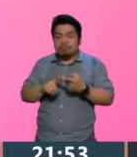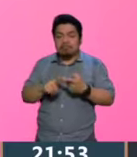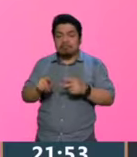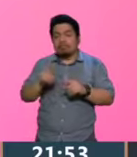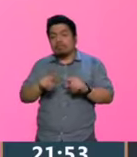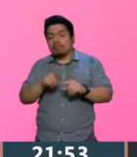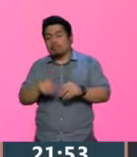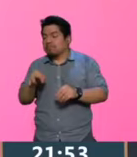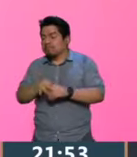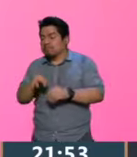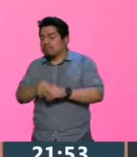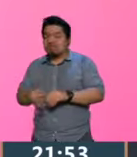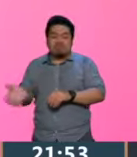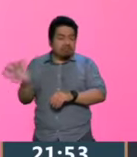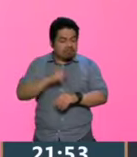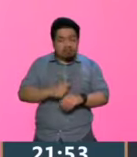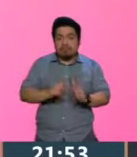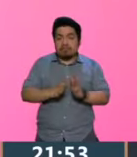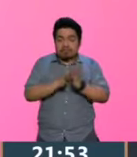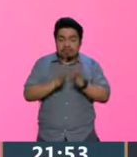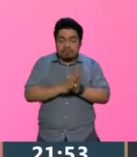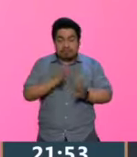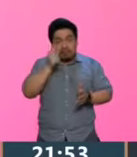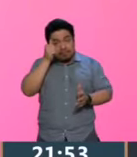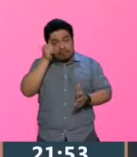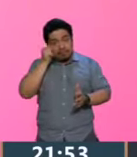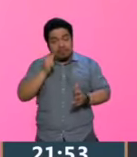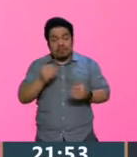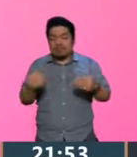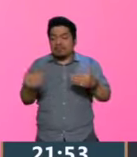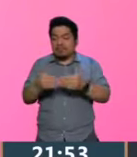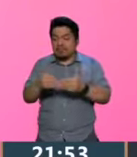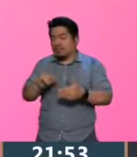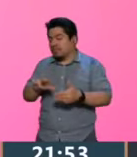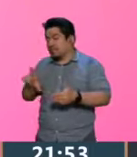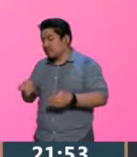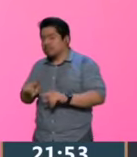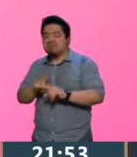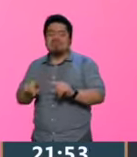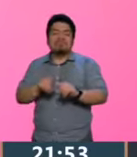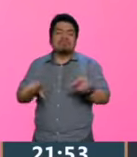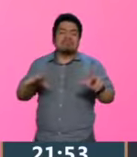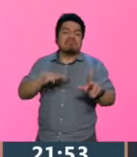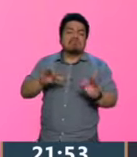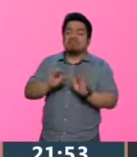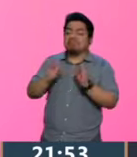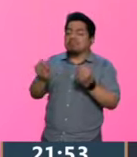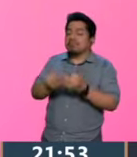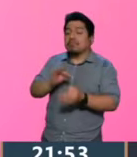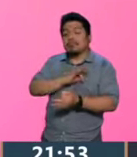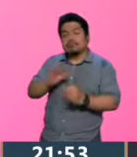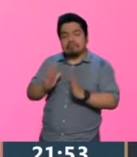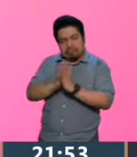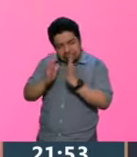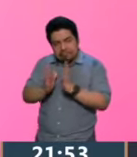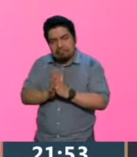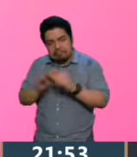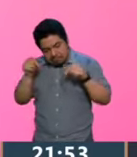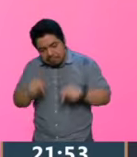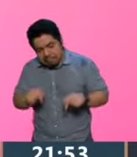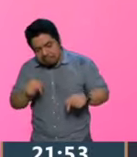llaman al voto. Entonces pues al final con cerco, sin cerco, ya hay otras formas por las que podemos pues decir